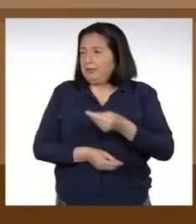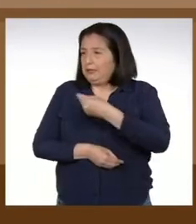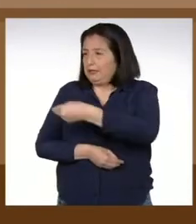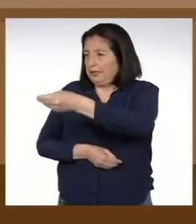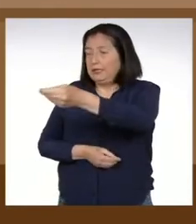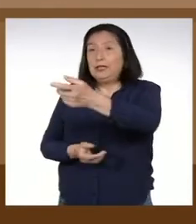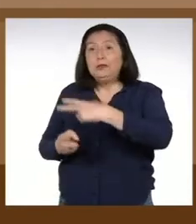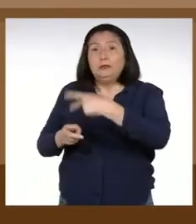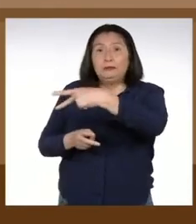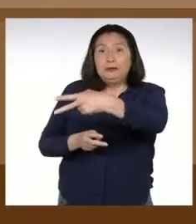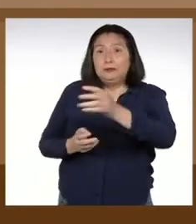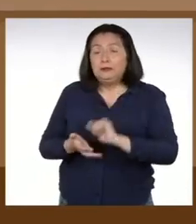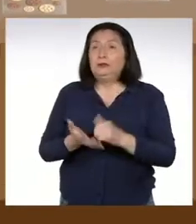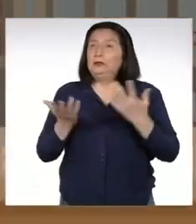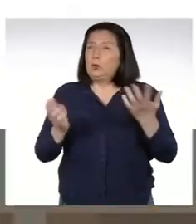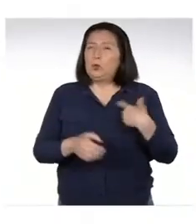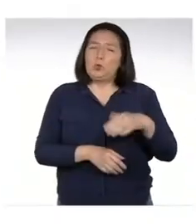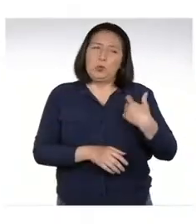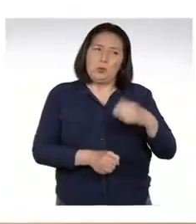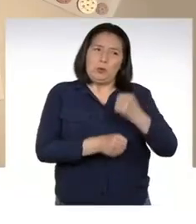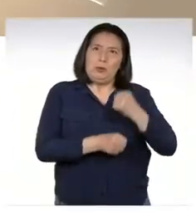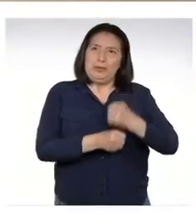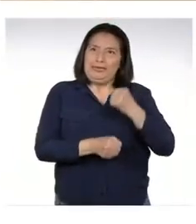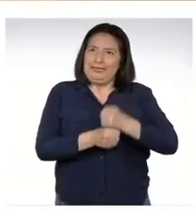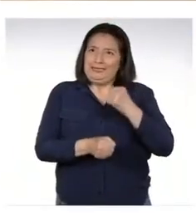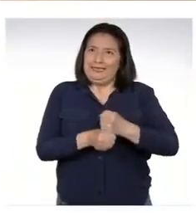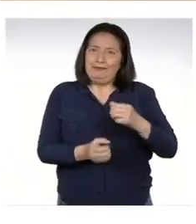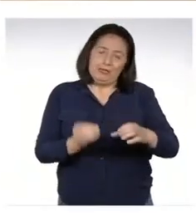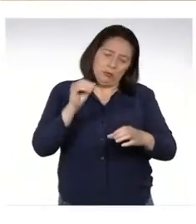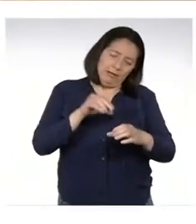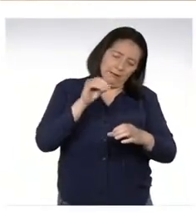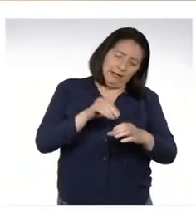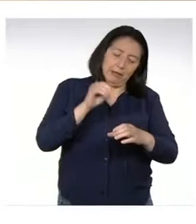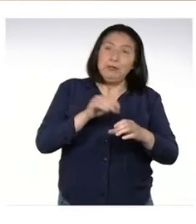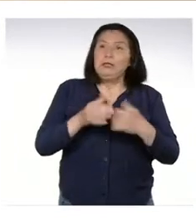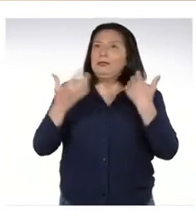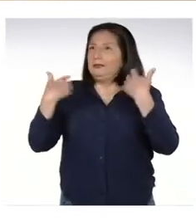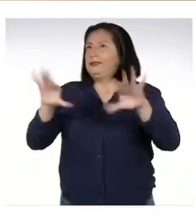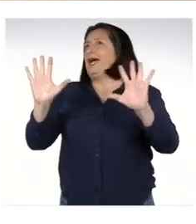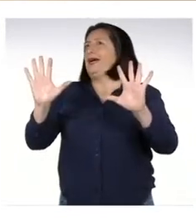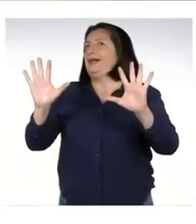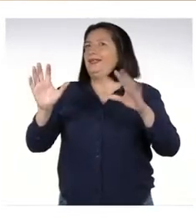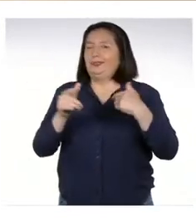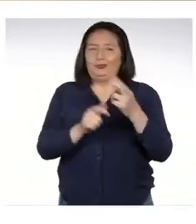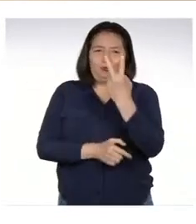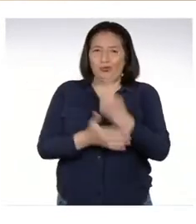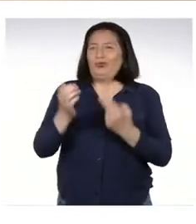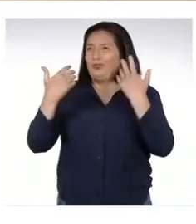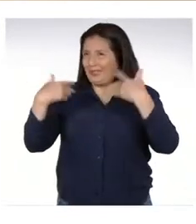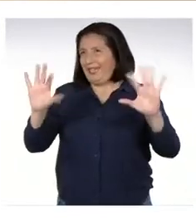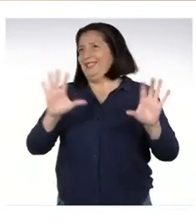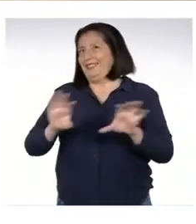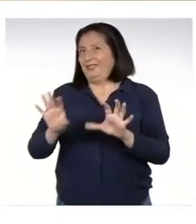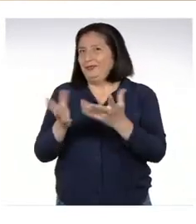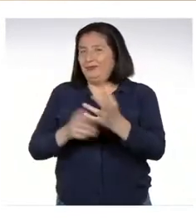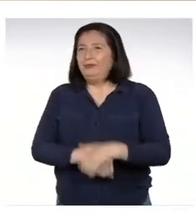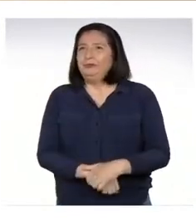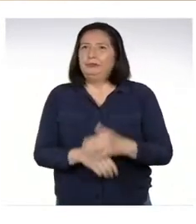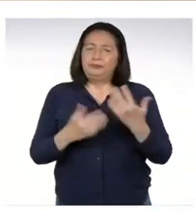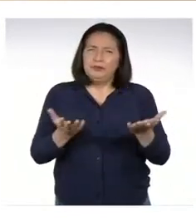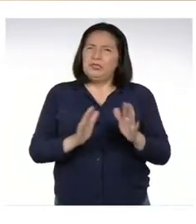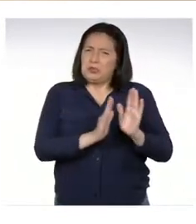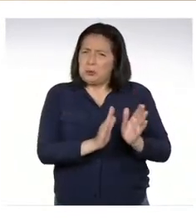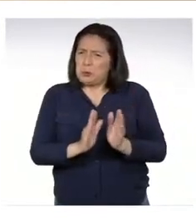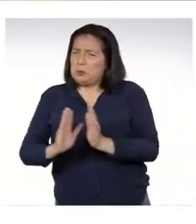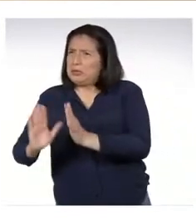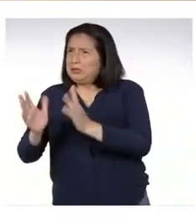vecinos. Luego de un gran trabajo empaquetando, ambos tienen sus paquetes respectivos. Para